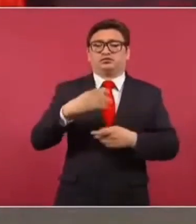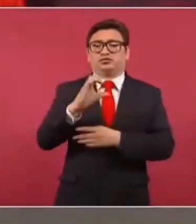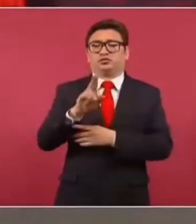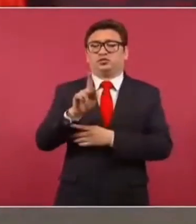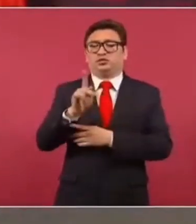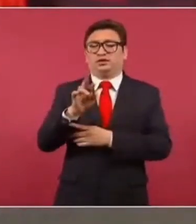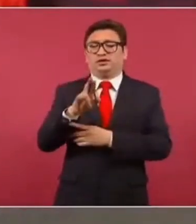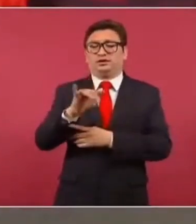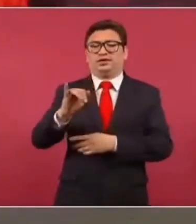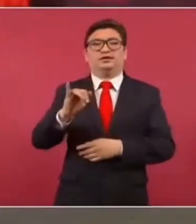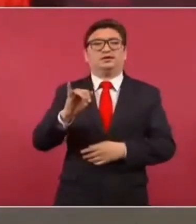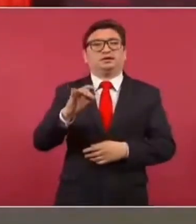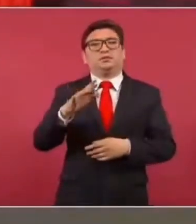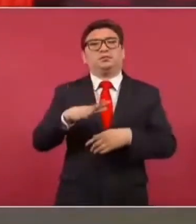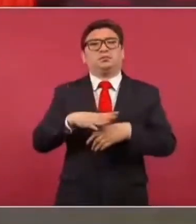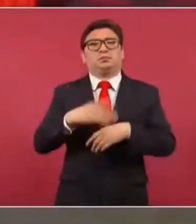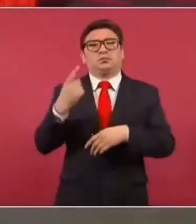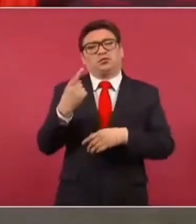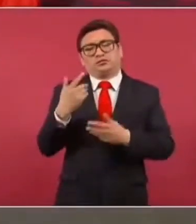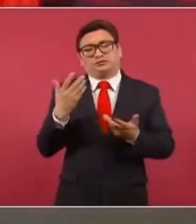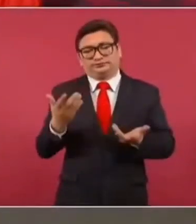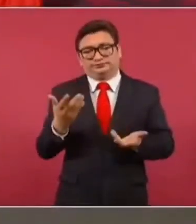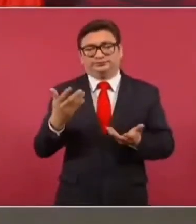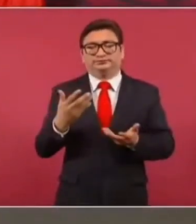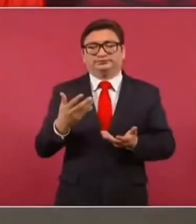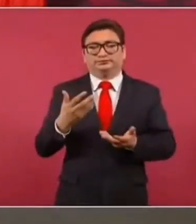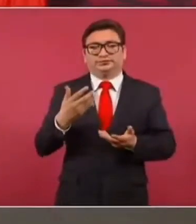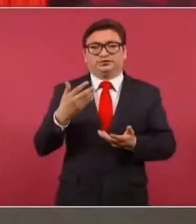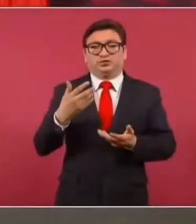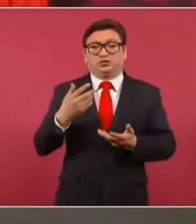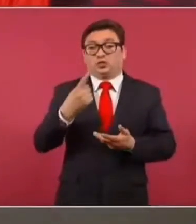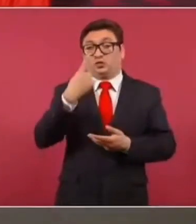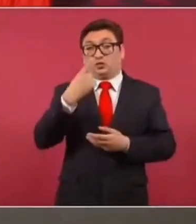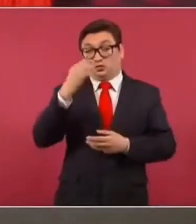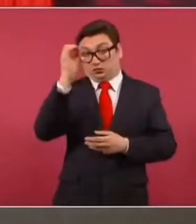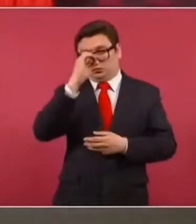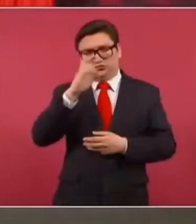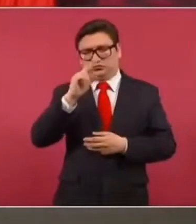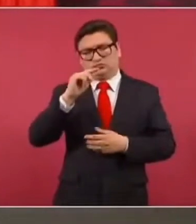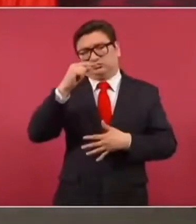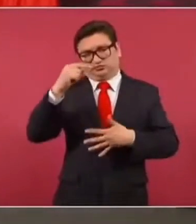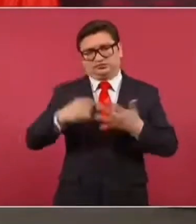entre otras cosas, porque no es una sola opinión,